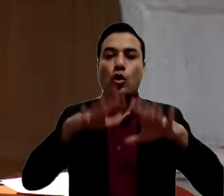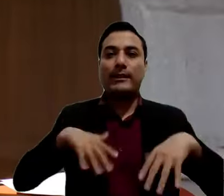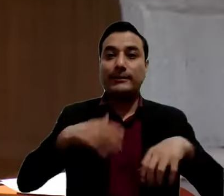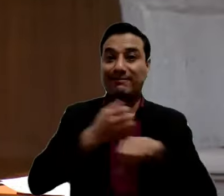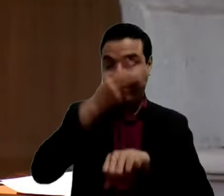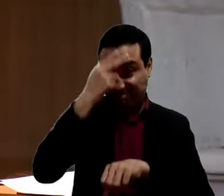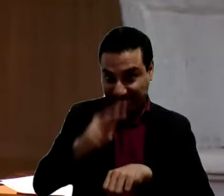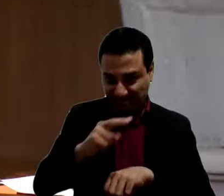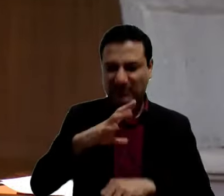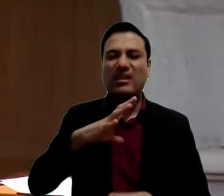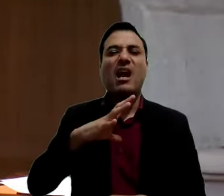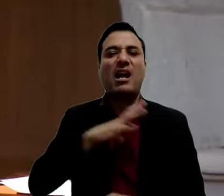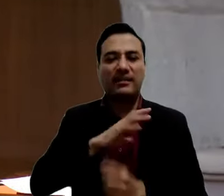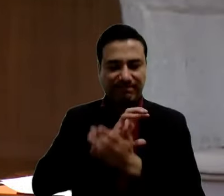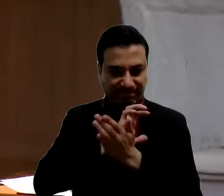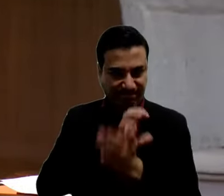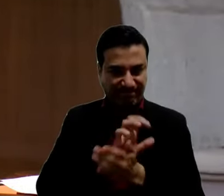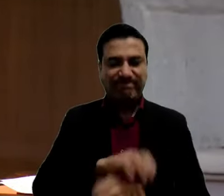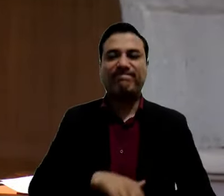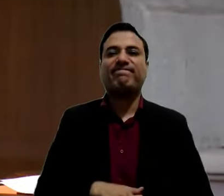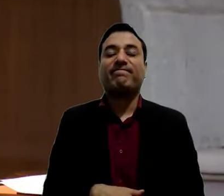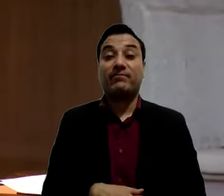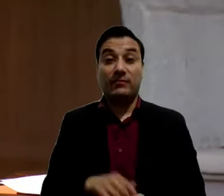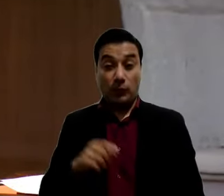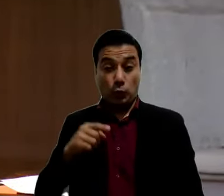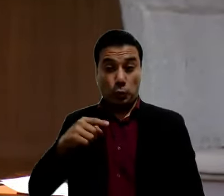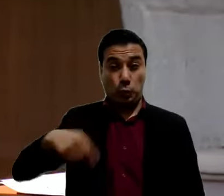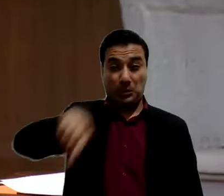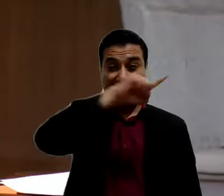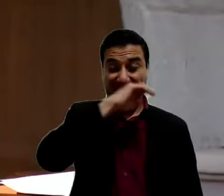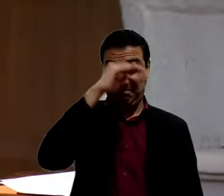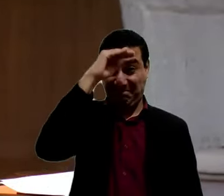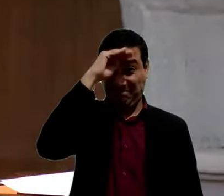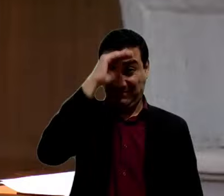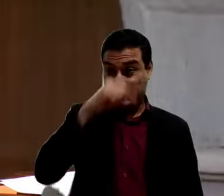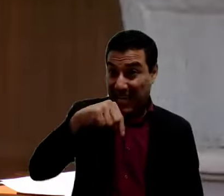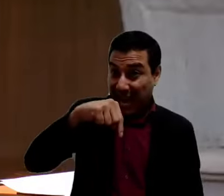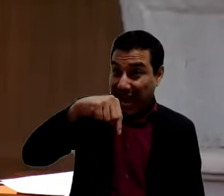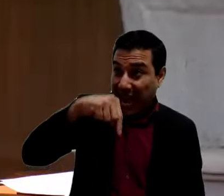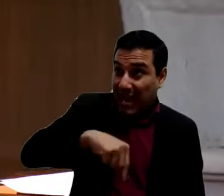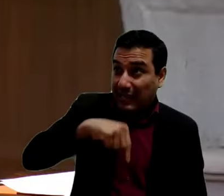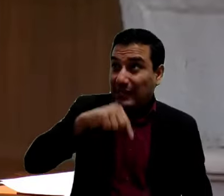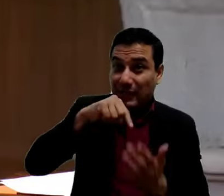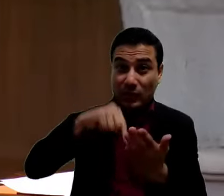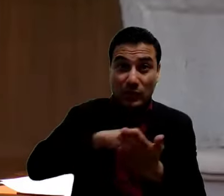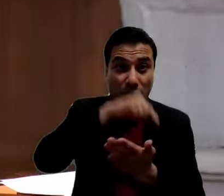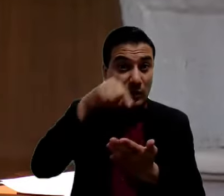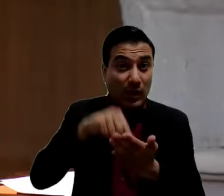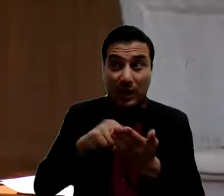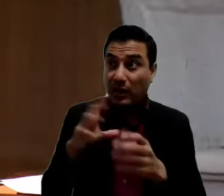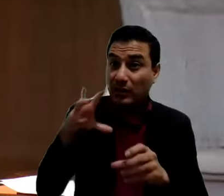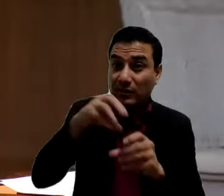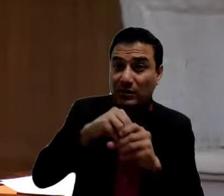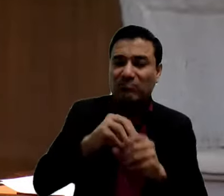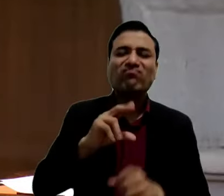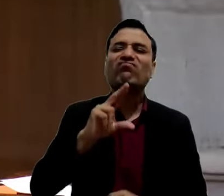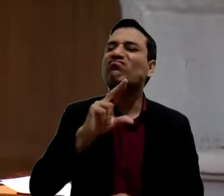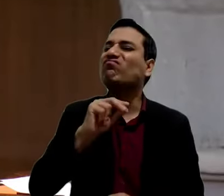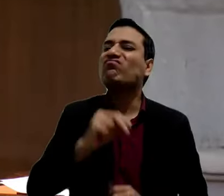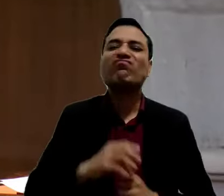se discrimina ustedes creen que en este recinto es un lugar incluyente pues